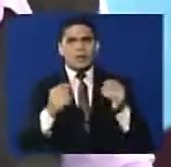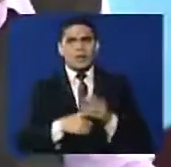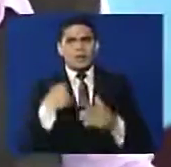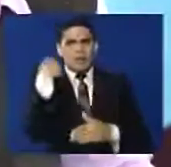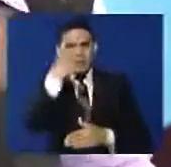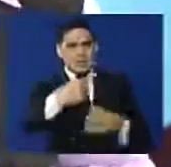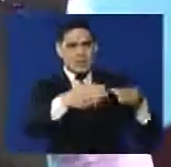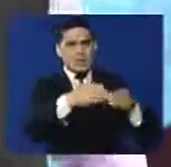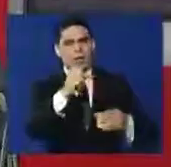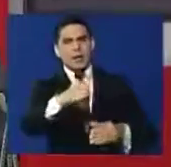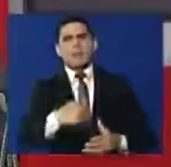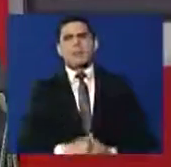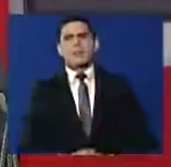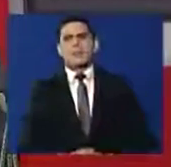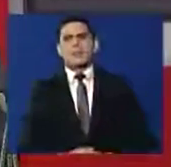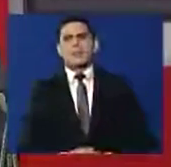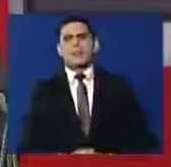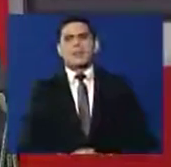aquel lado.